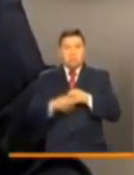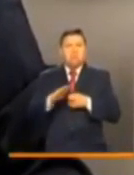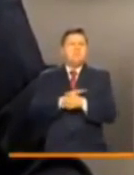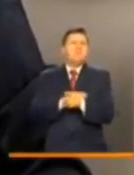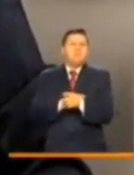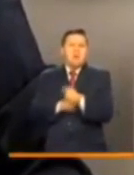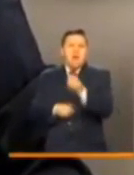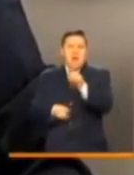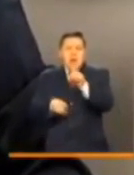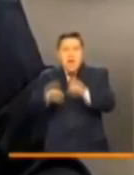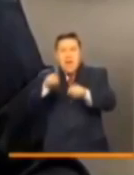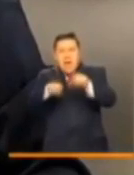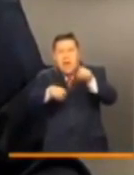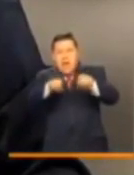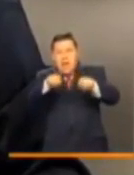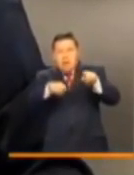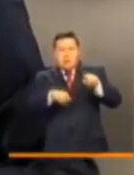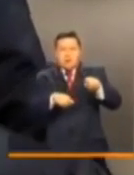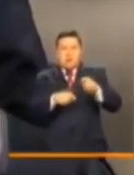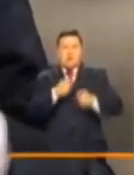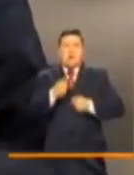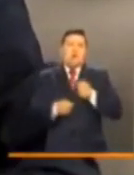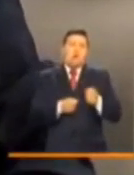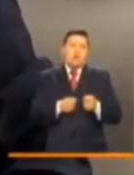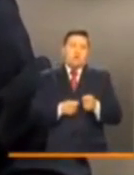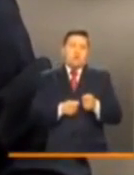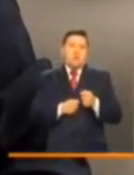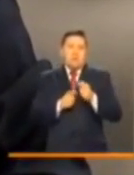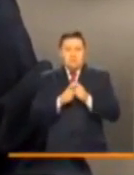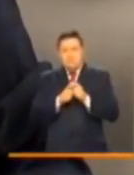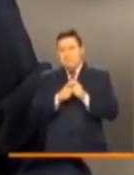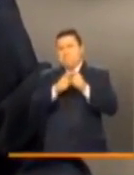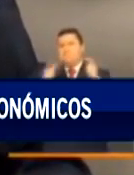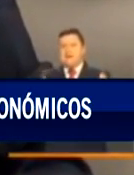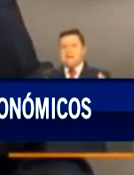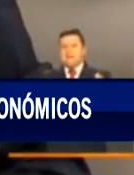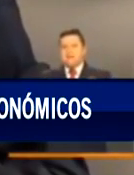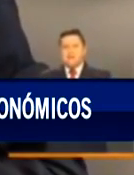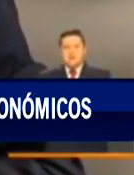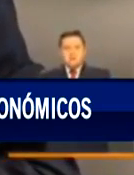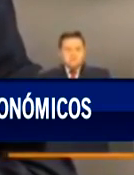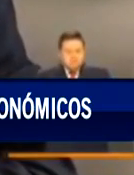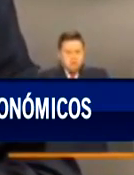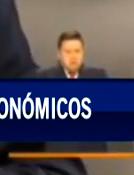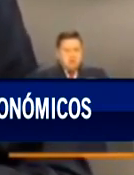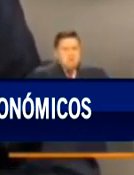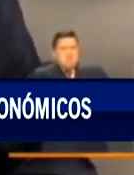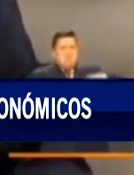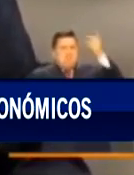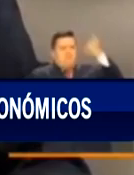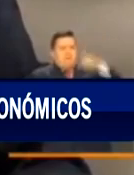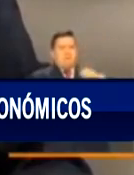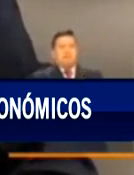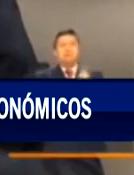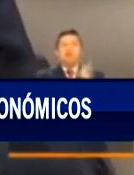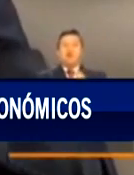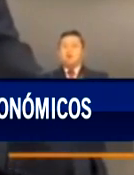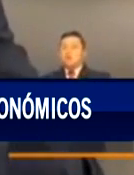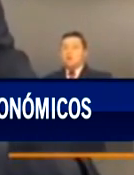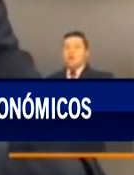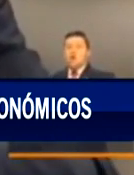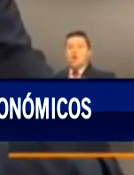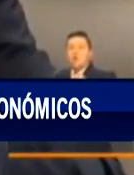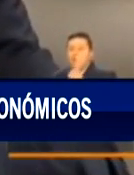entrarían algunos sectores de comercio al por mayor, lo que significa que esto no aplica para ventas